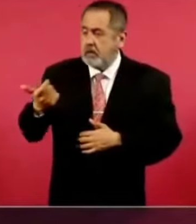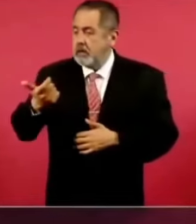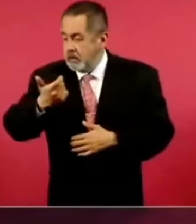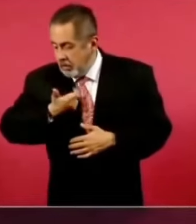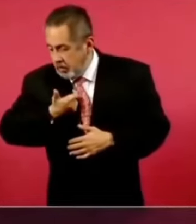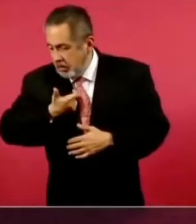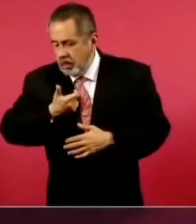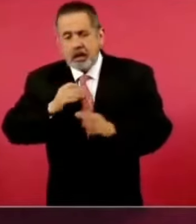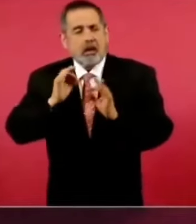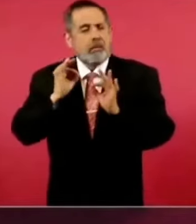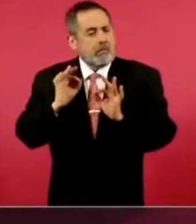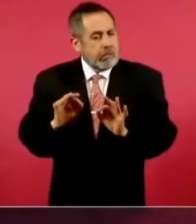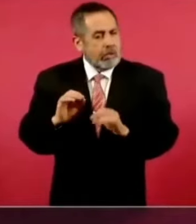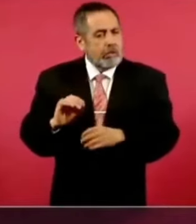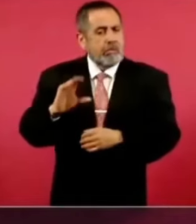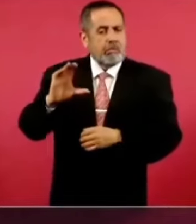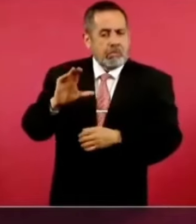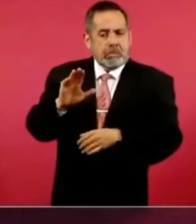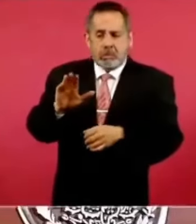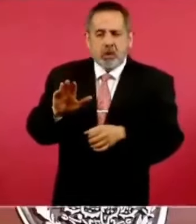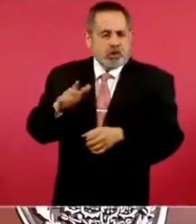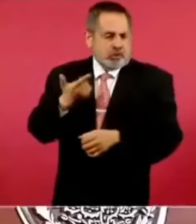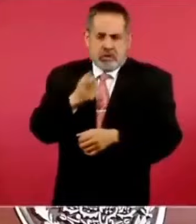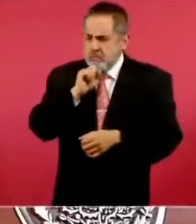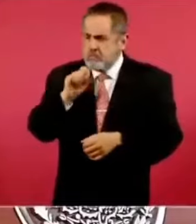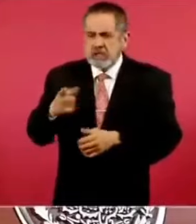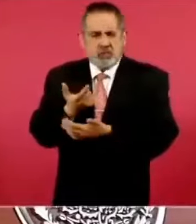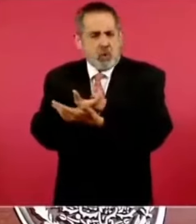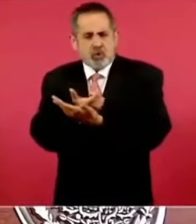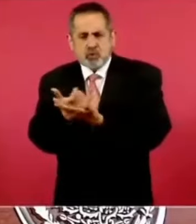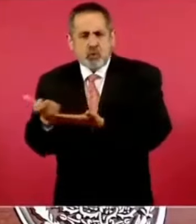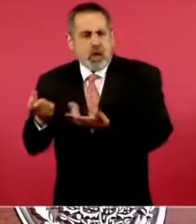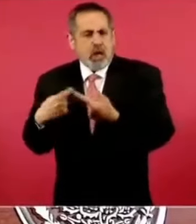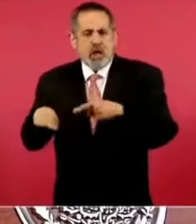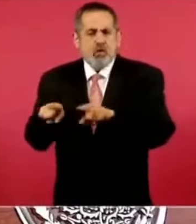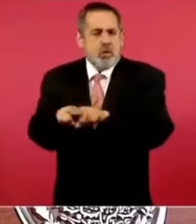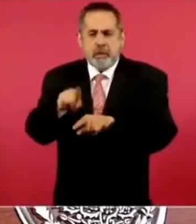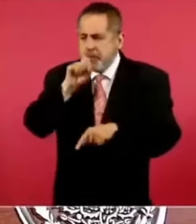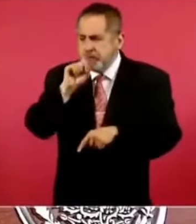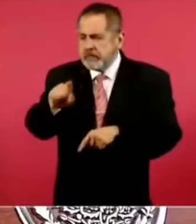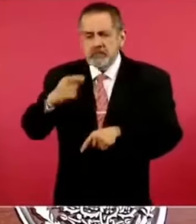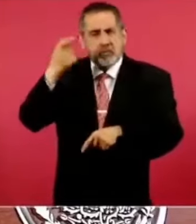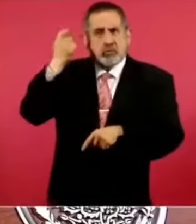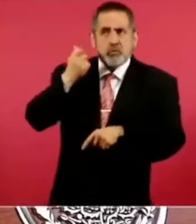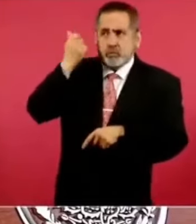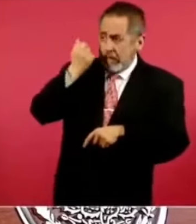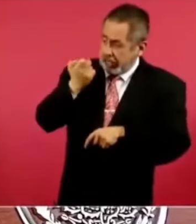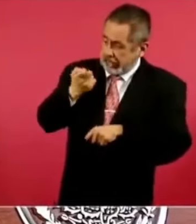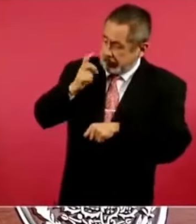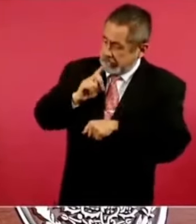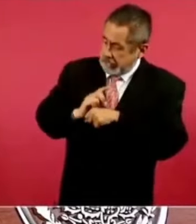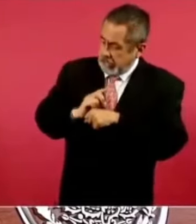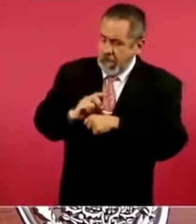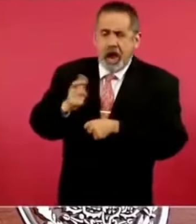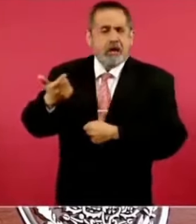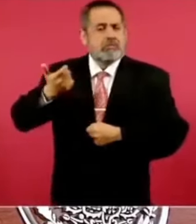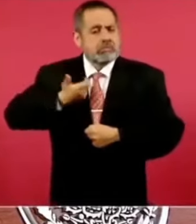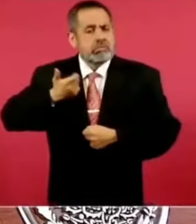como pensión su sueldo de cuando se jubiló,